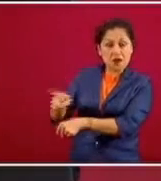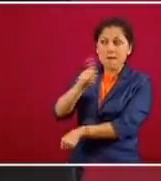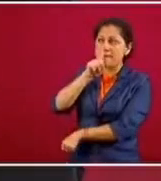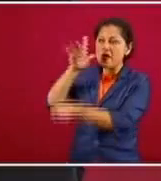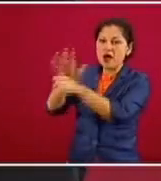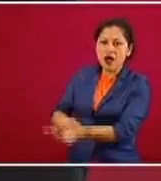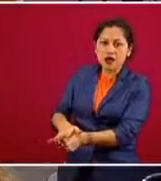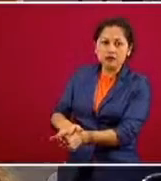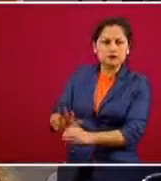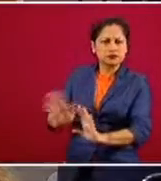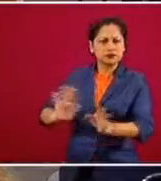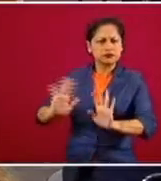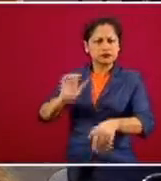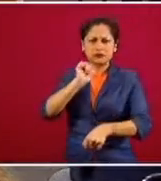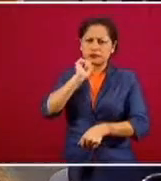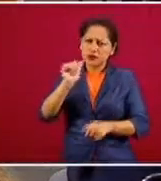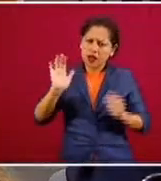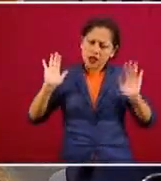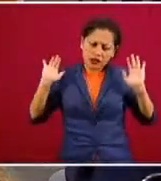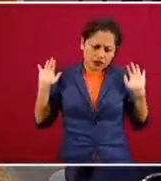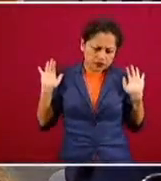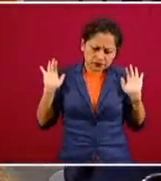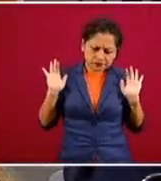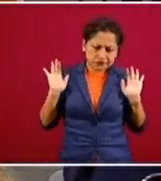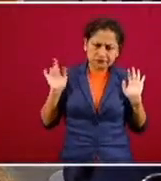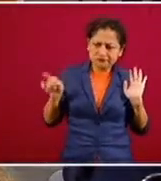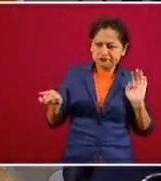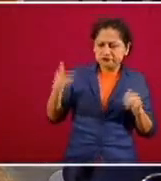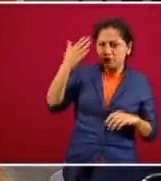asunto nada más de ética.